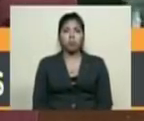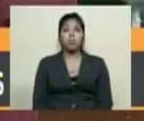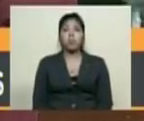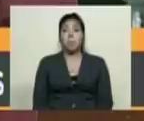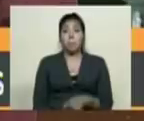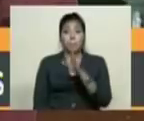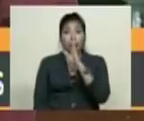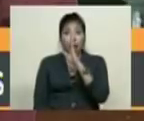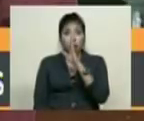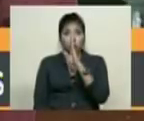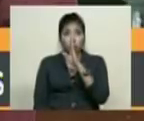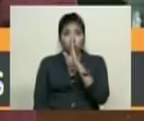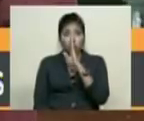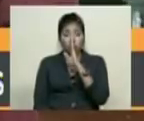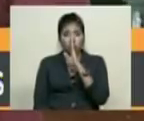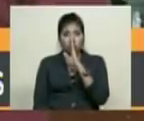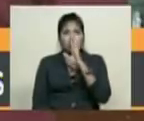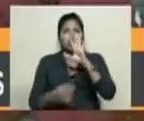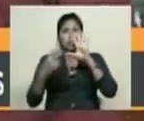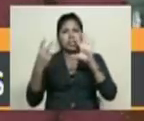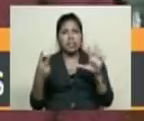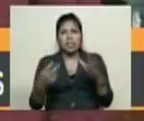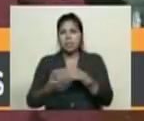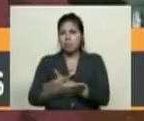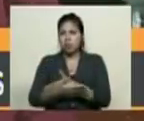por 7 billones de bolívares.